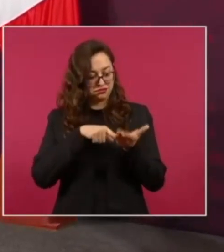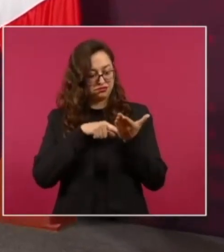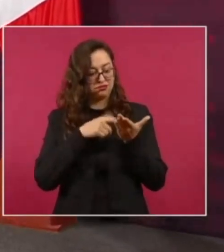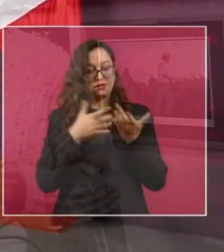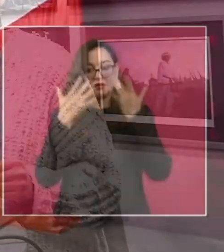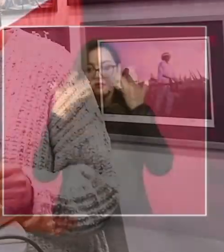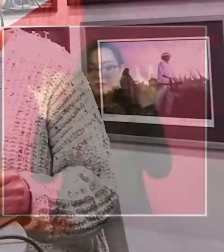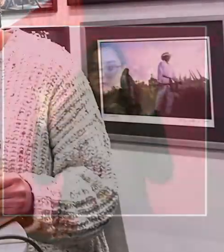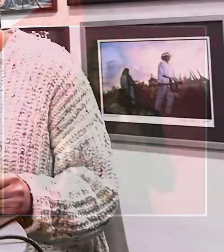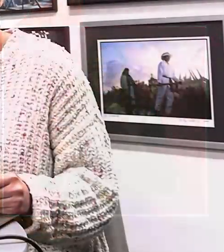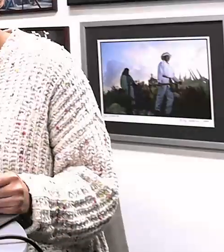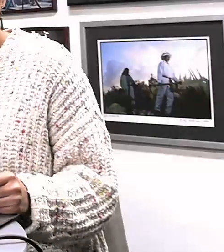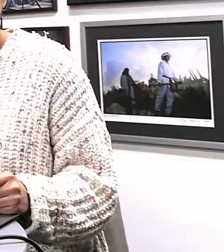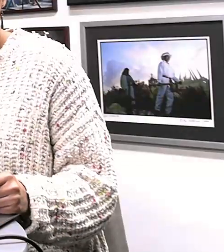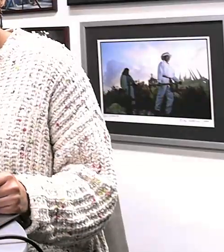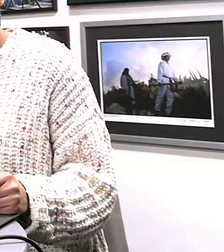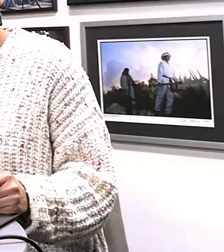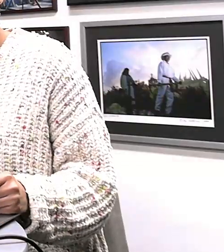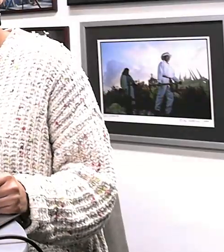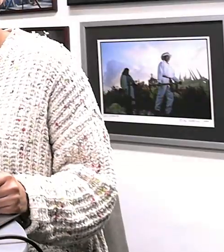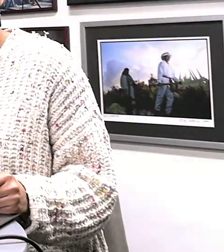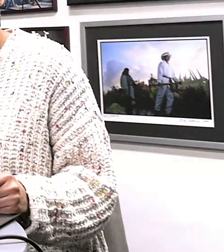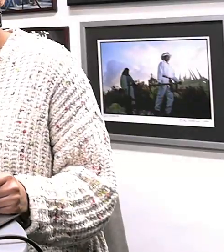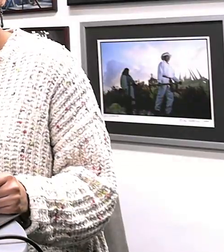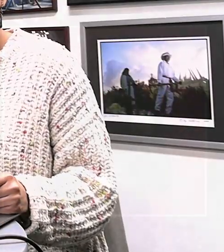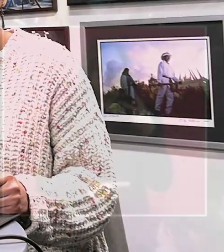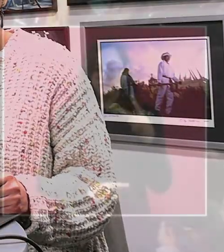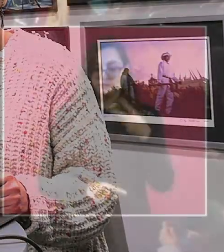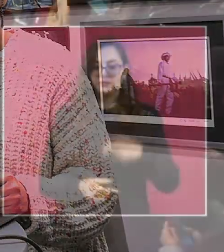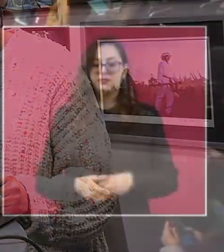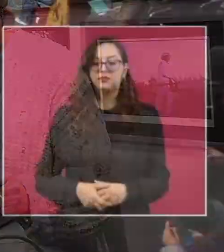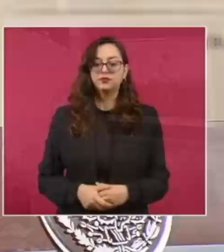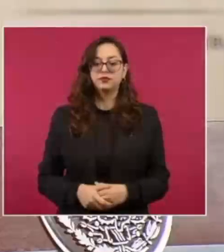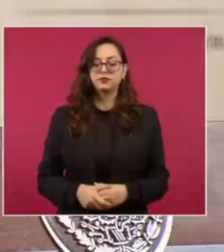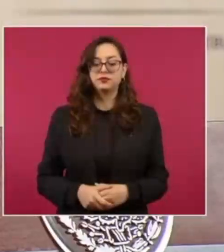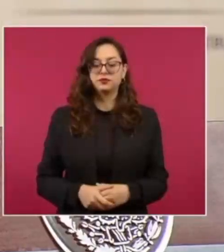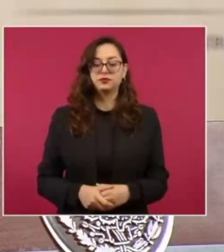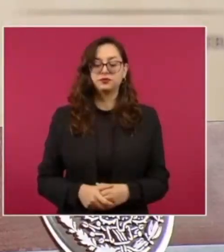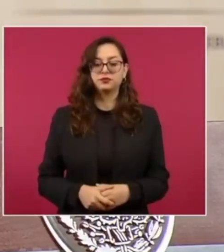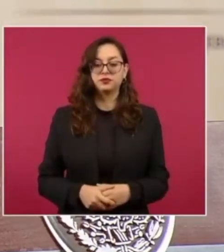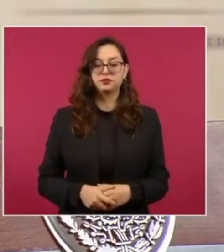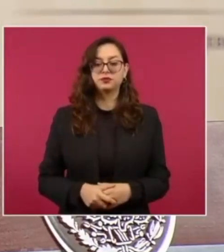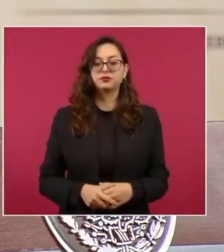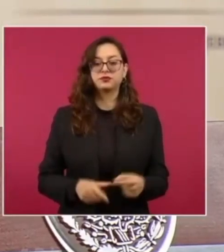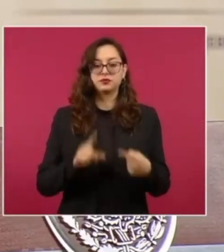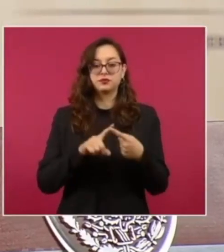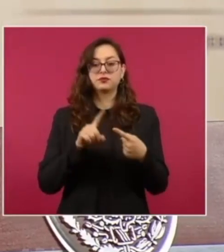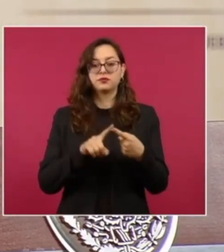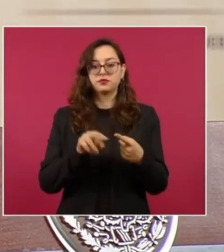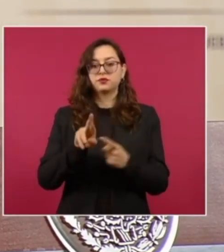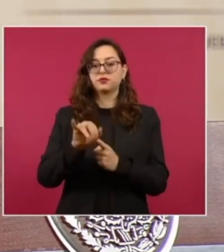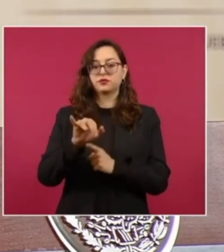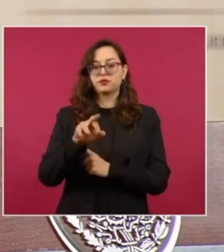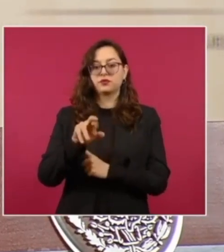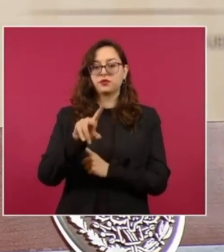cómo lo dijo desde Palacio Nacional al arranque de esta semana. Se fue Ricardo